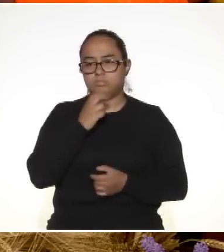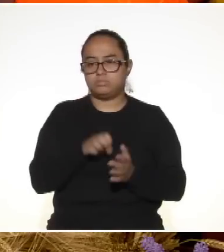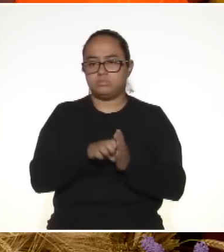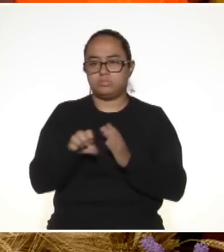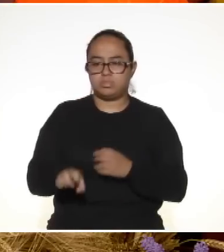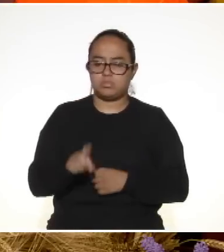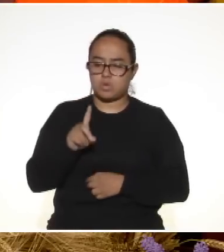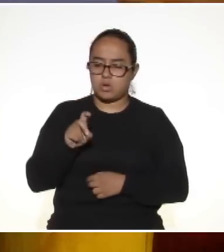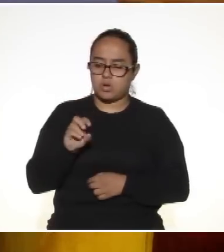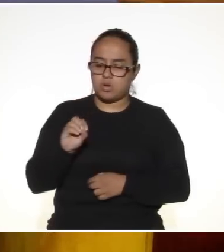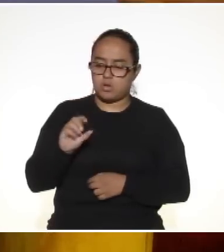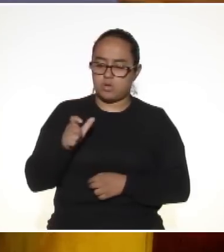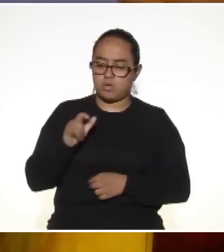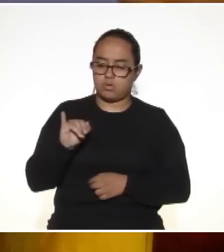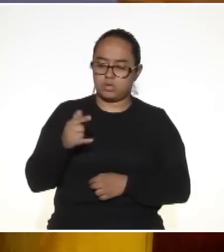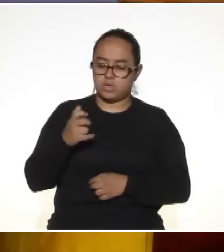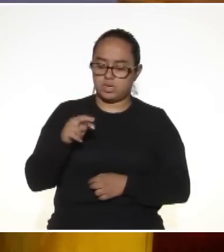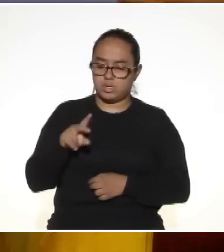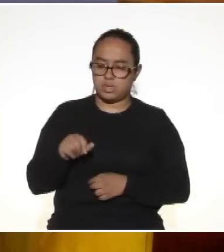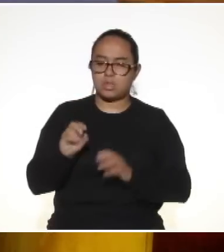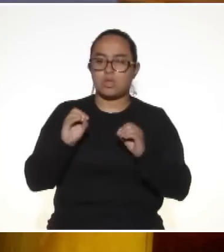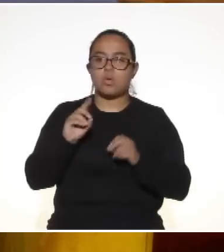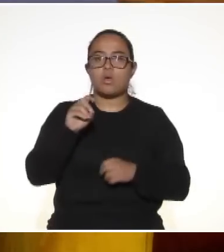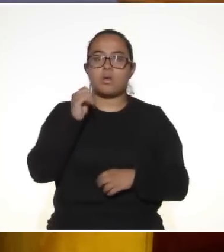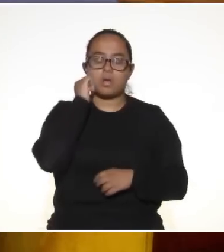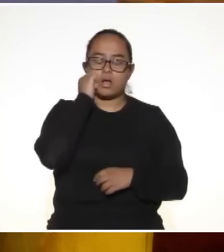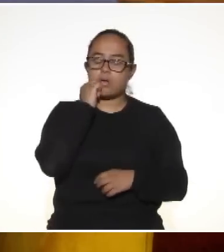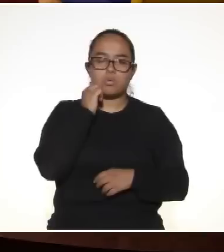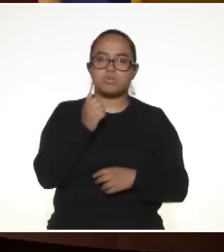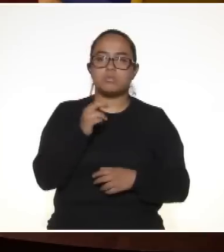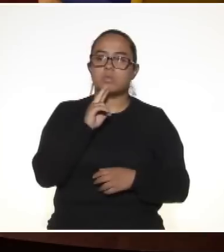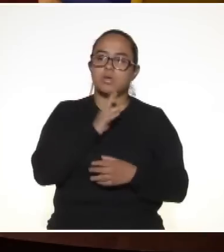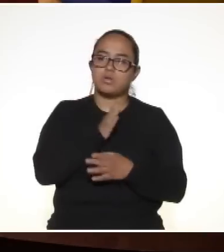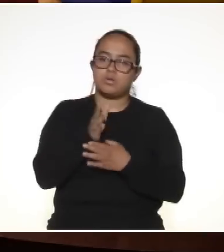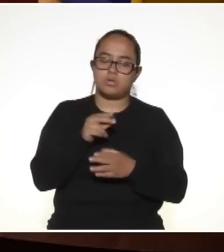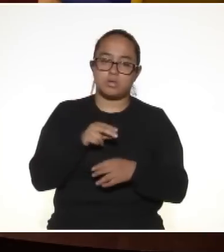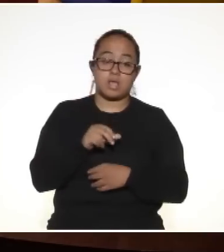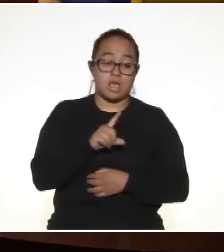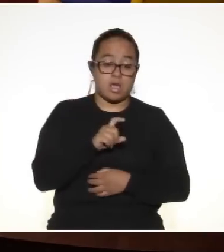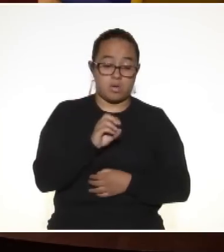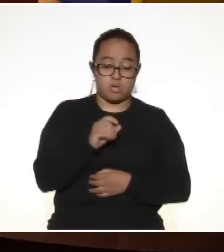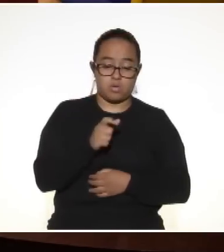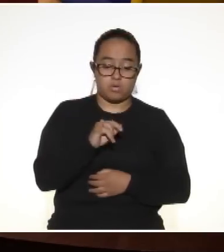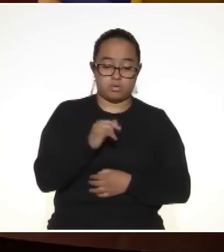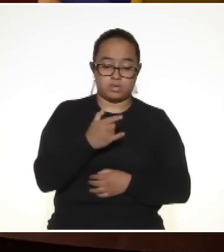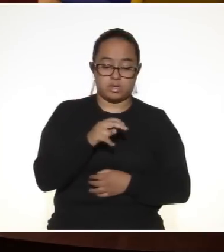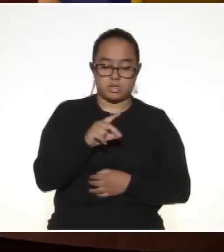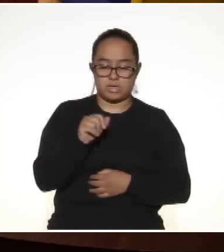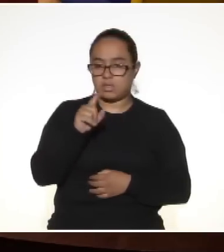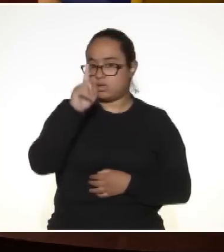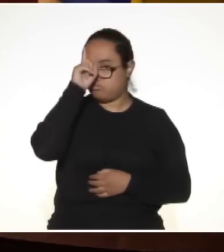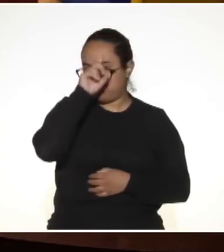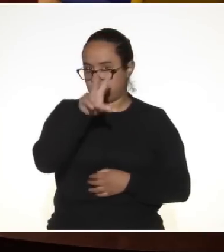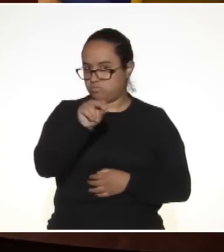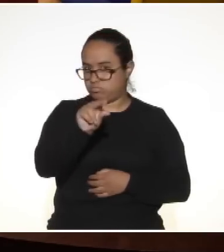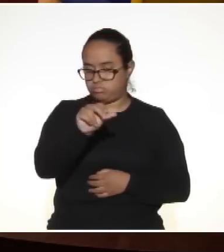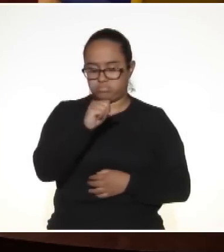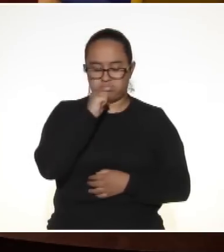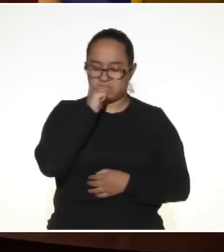tengo agua oxigenada a la mano o si no es agua y jabón, mejor directo con el doctor? El agua oxigenada ya no está recomendada prácticamente absolutamente para